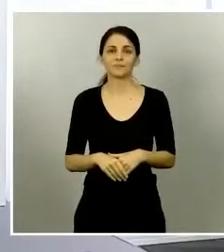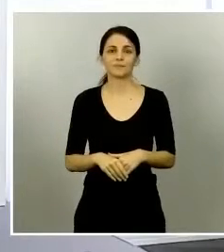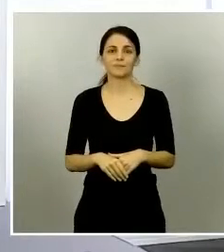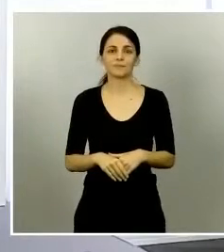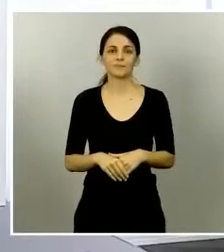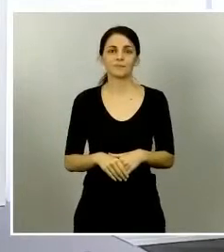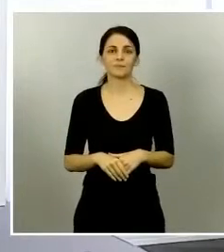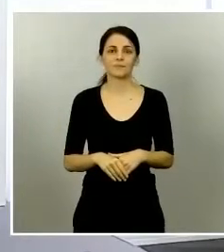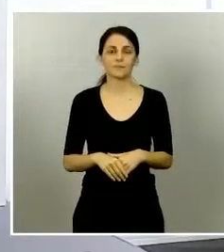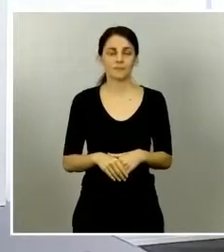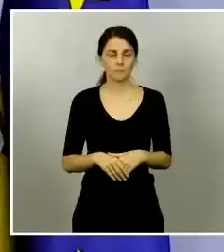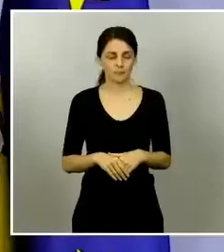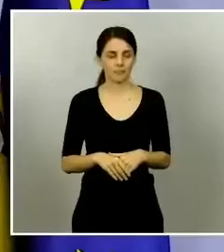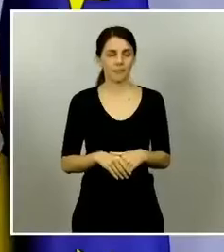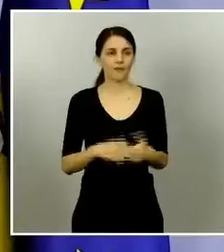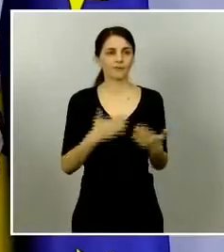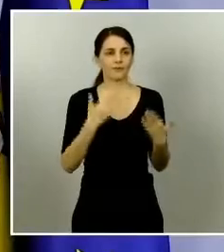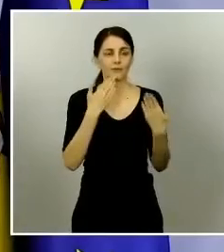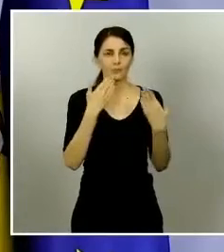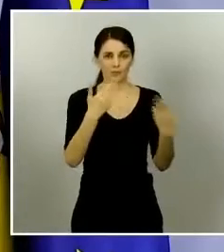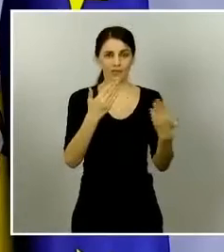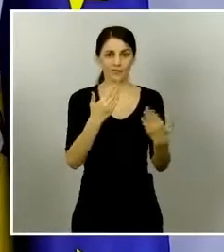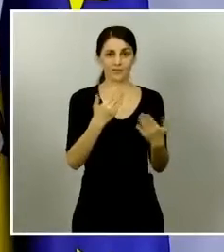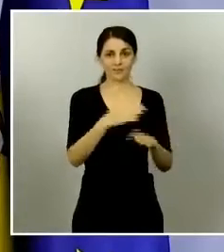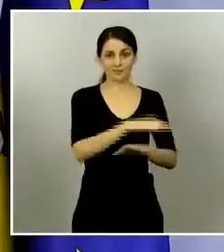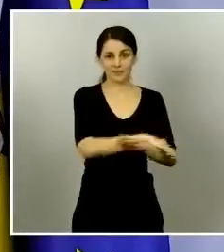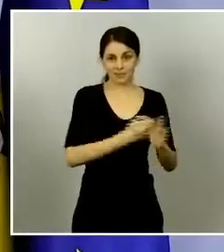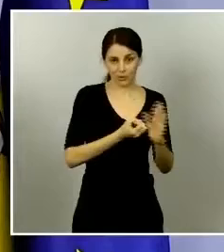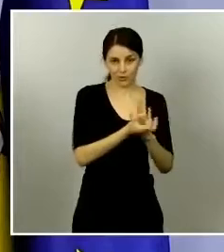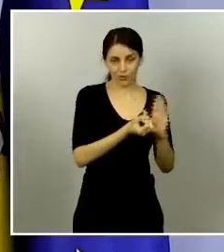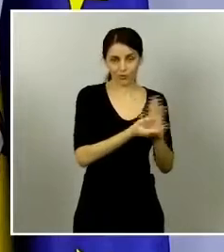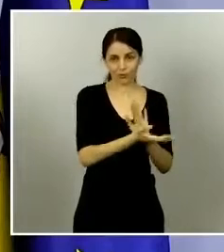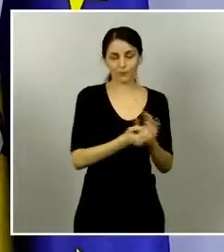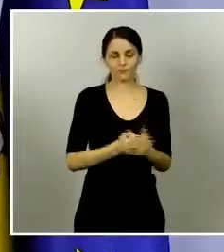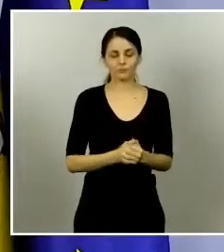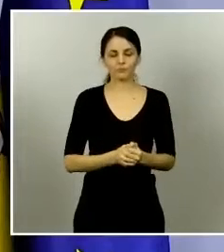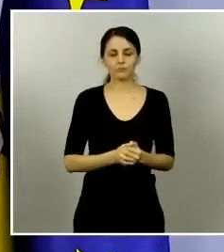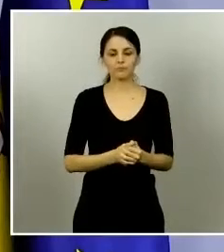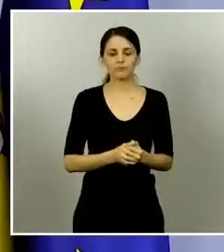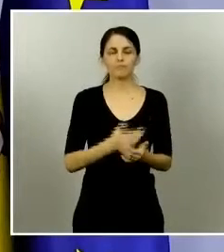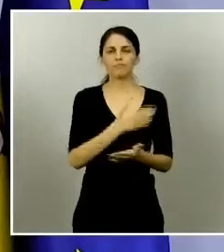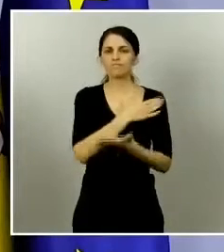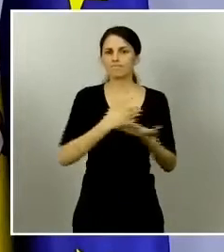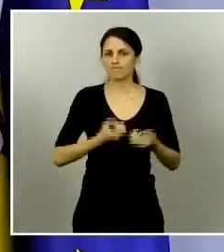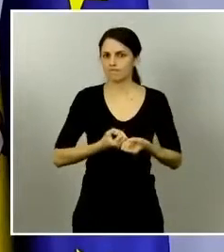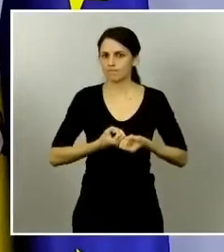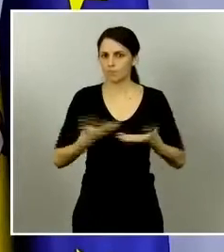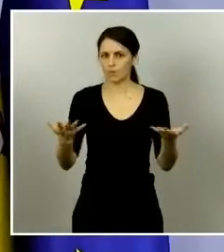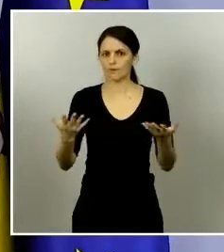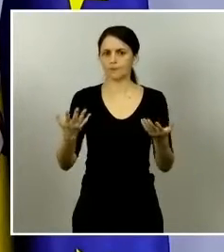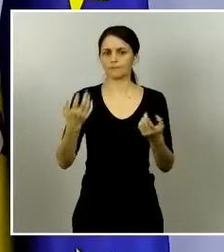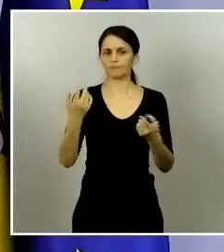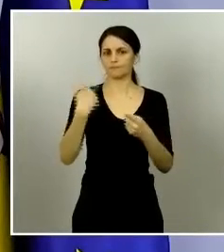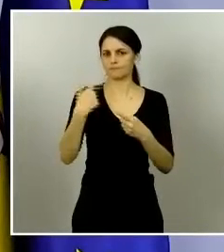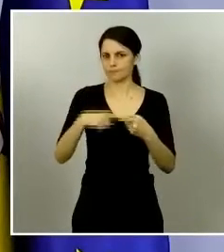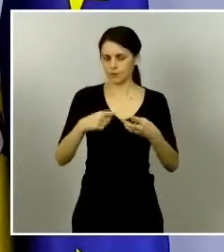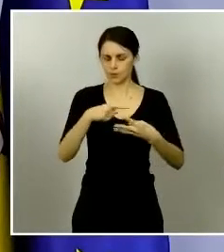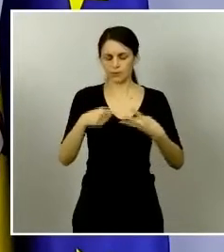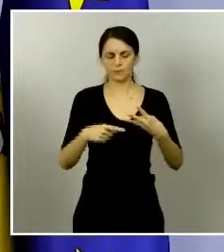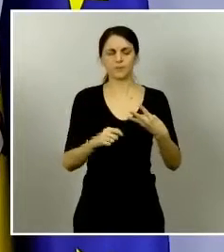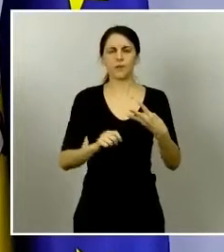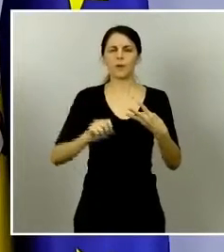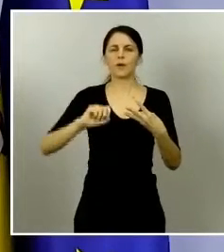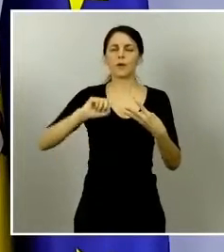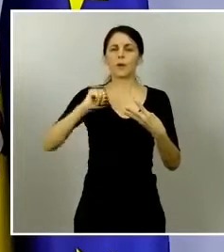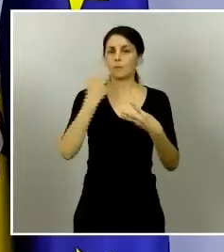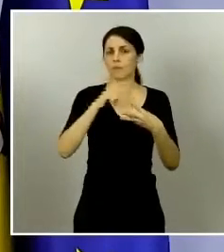sanidad al ministro de Sanidad, Salvador Illa. Muchísimas gracias, ministra portavoz. Quería compartir